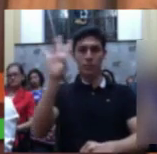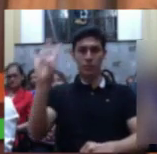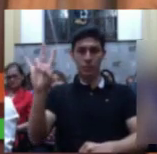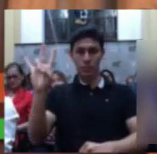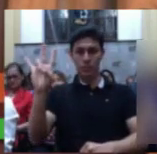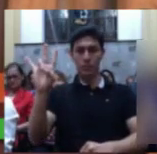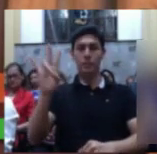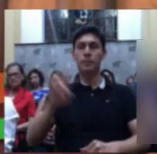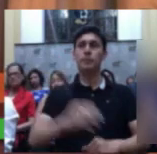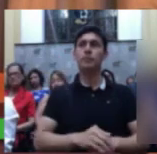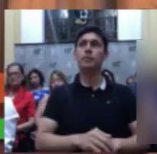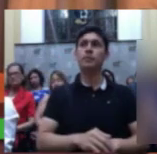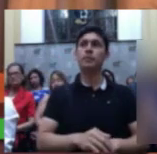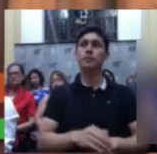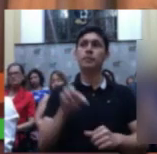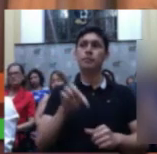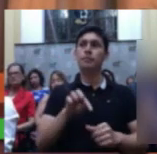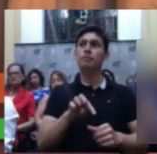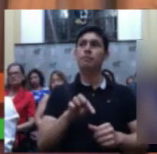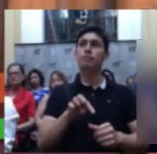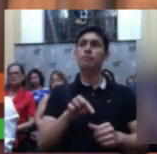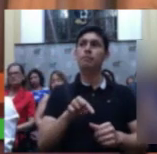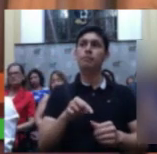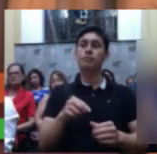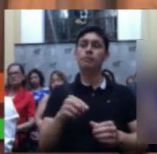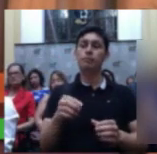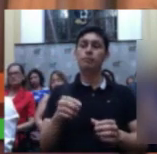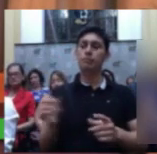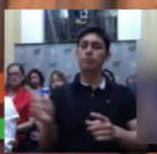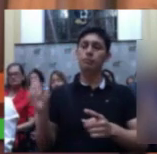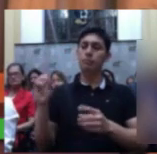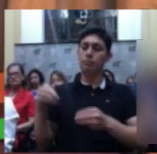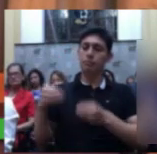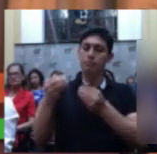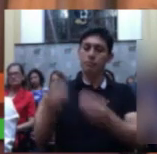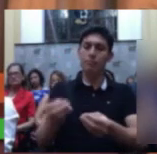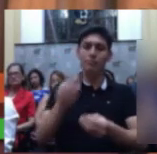de Checopar, al cual nos incorporamos en 2006.